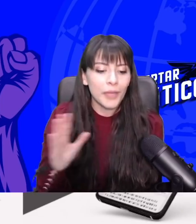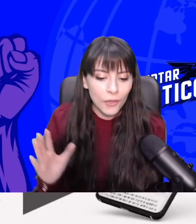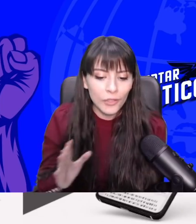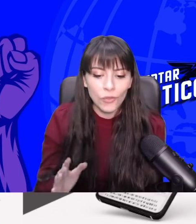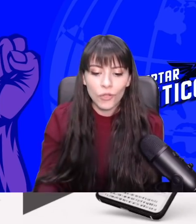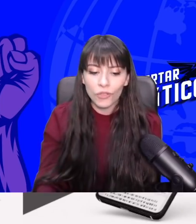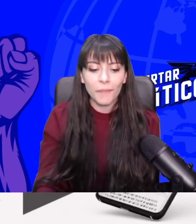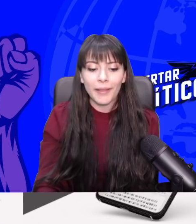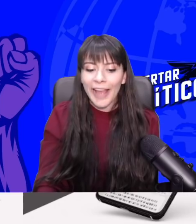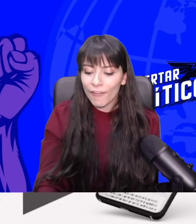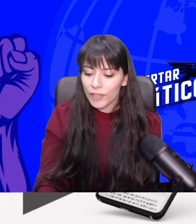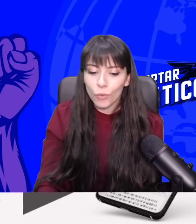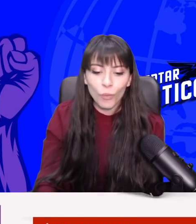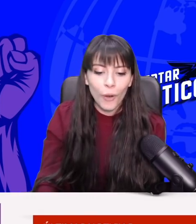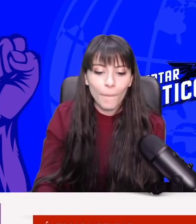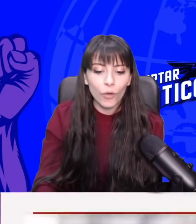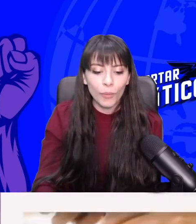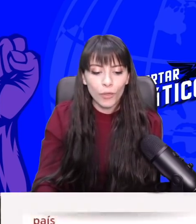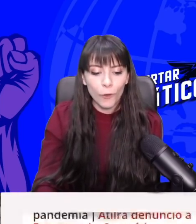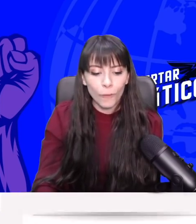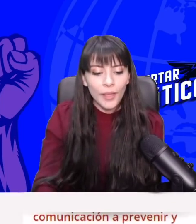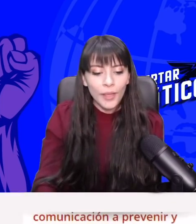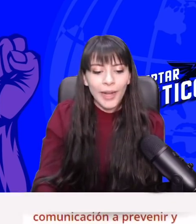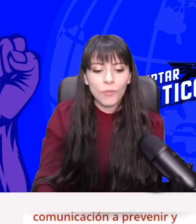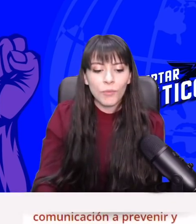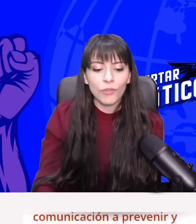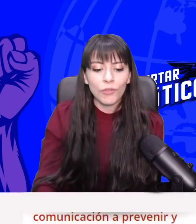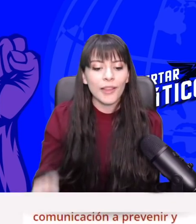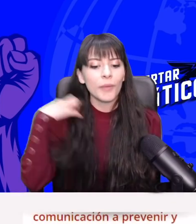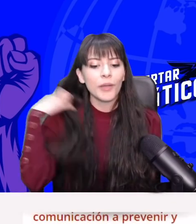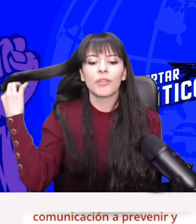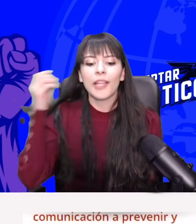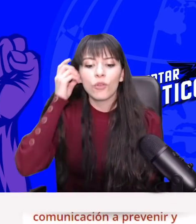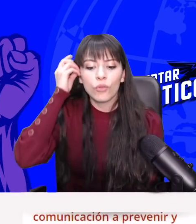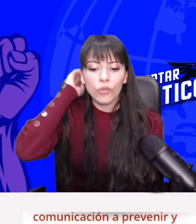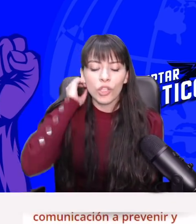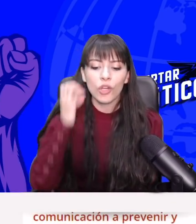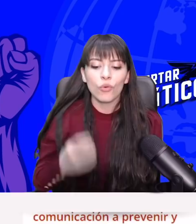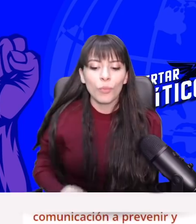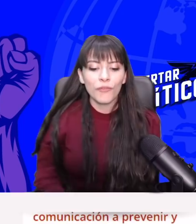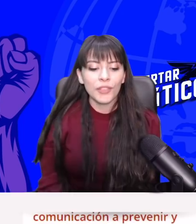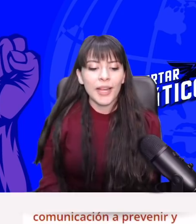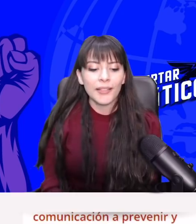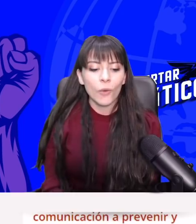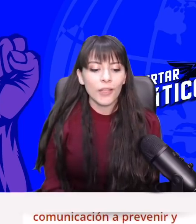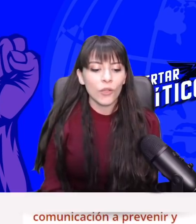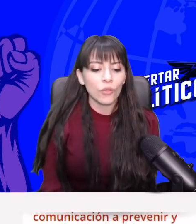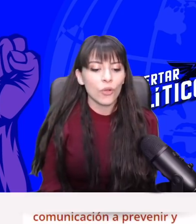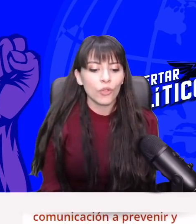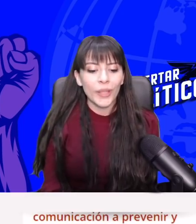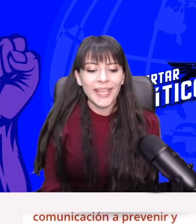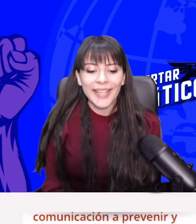es un peligro Estados Unidos demanda a Facebook por monopolio la Comisión Federal de Comercio de Estados Unidos y en un grupo de fiscales de